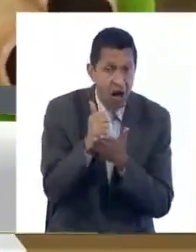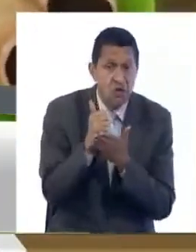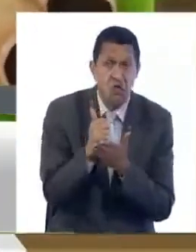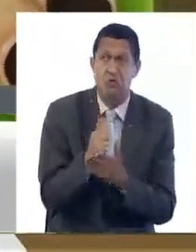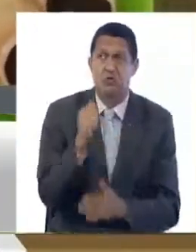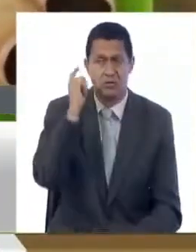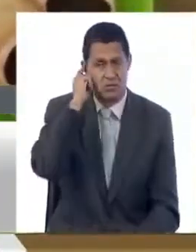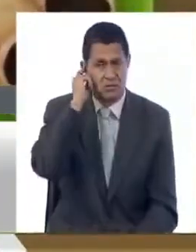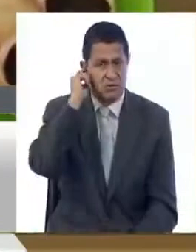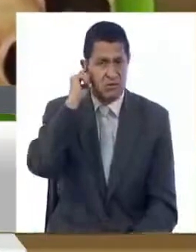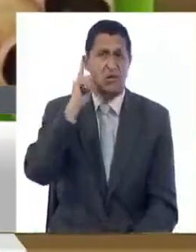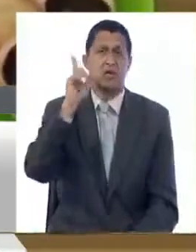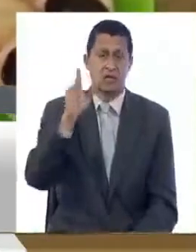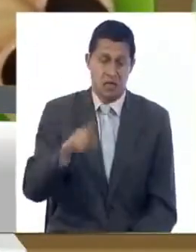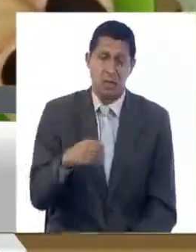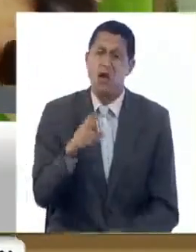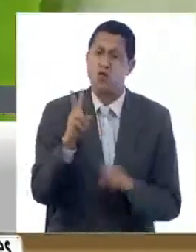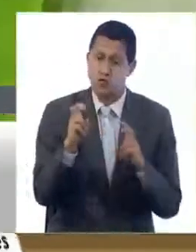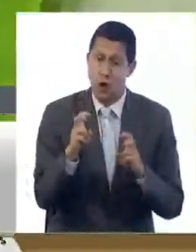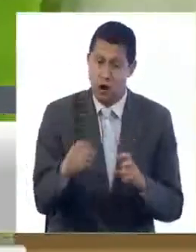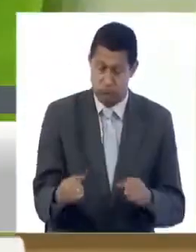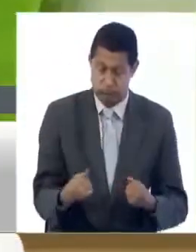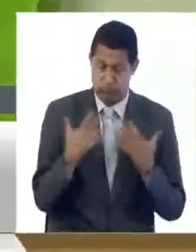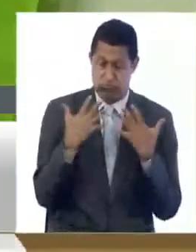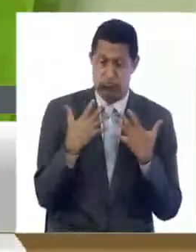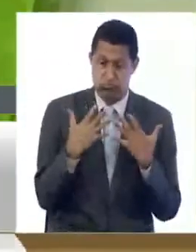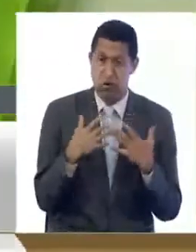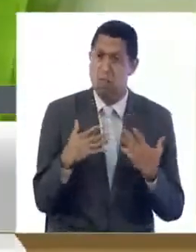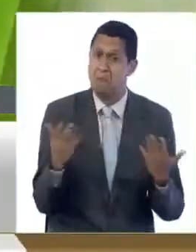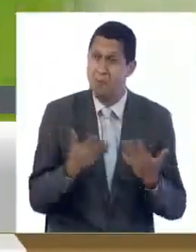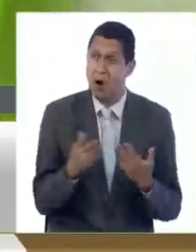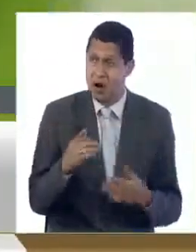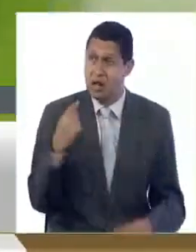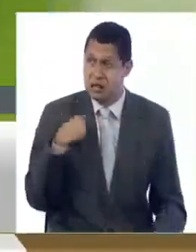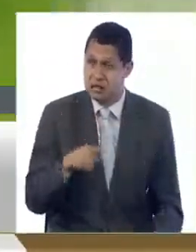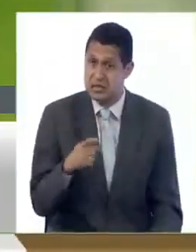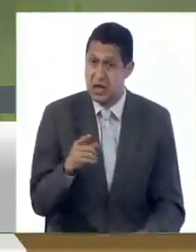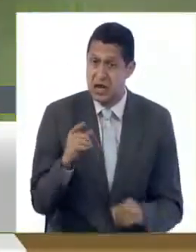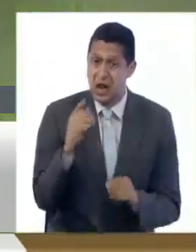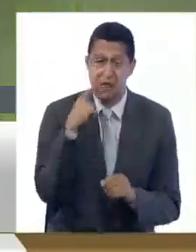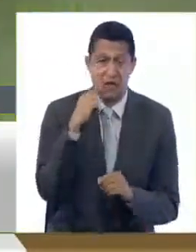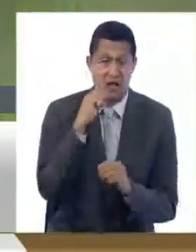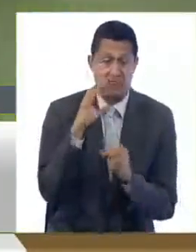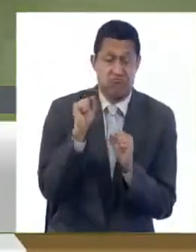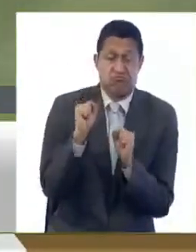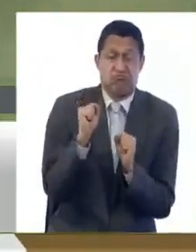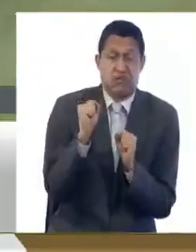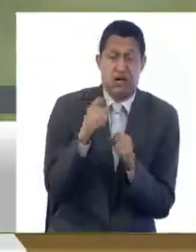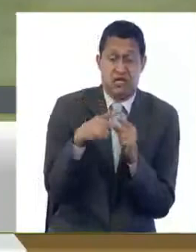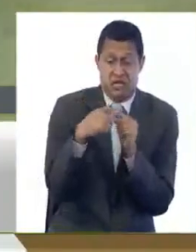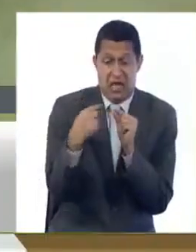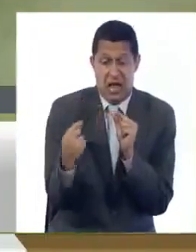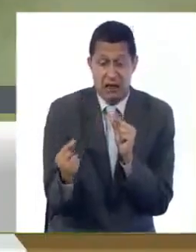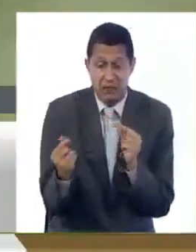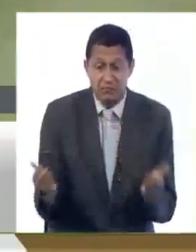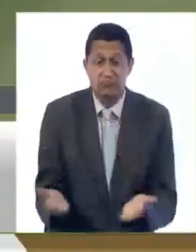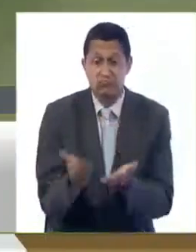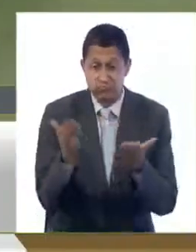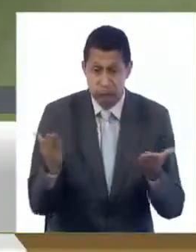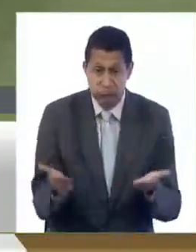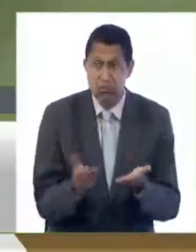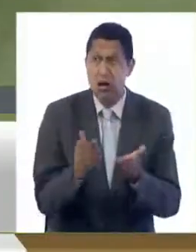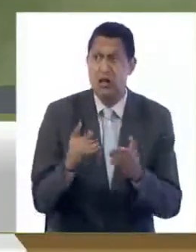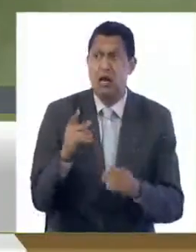piel, evitando nuevos brotes. Esto gracias a la propiedad astringente de la sábila, el cual estimula el desarrollo de